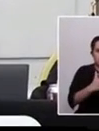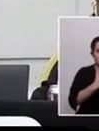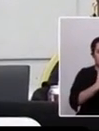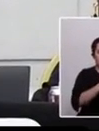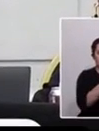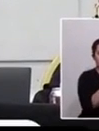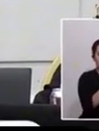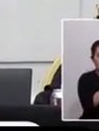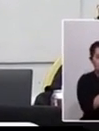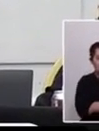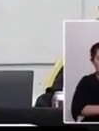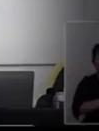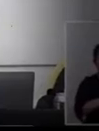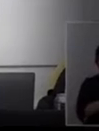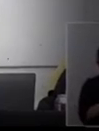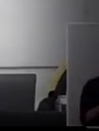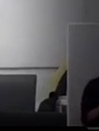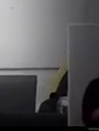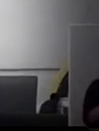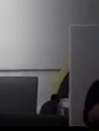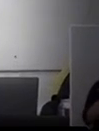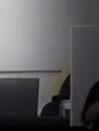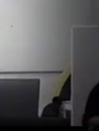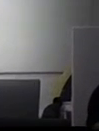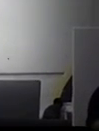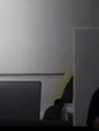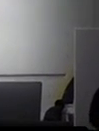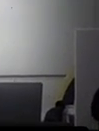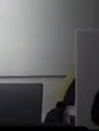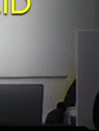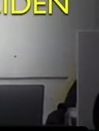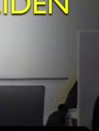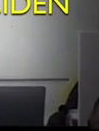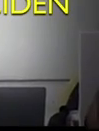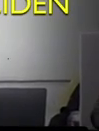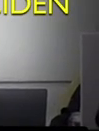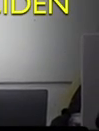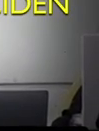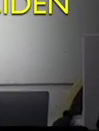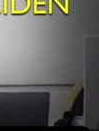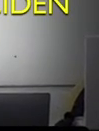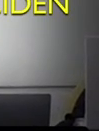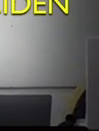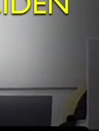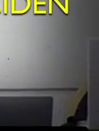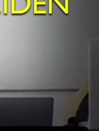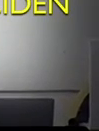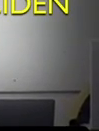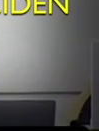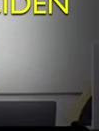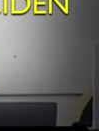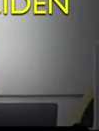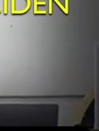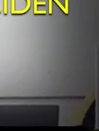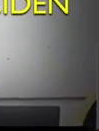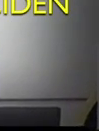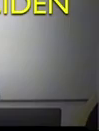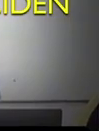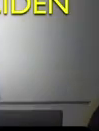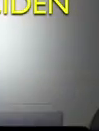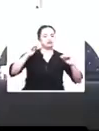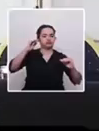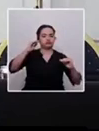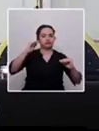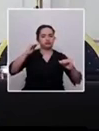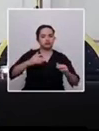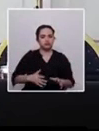Este informe está proponiendo un sistema de estratos de poder, donde los superiores tienen que autorizar lo que pueden hacer quienes están en los otros.